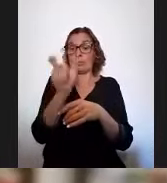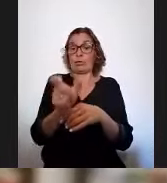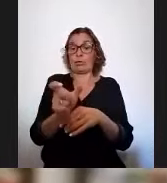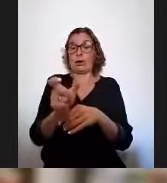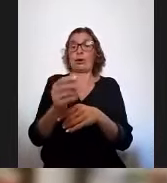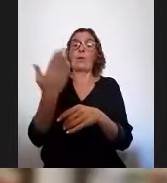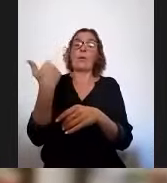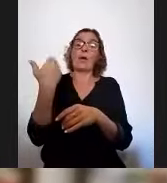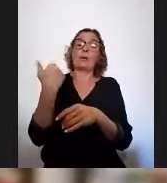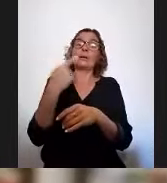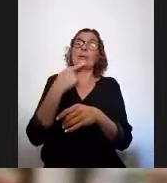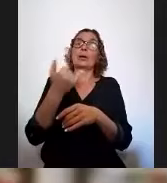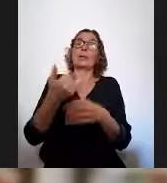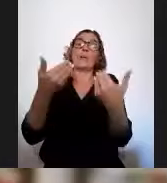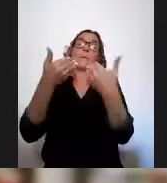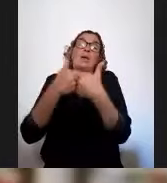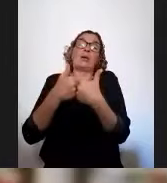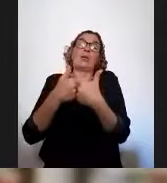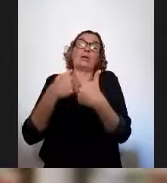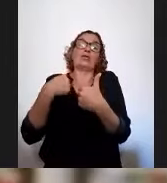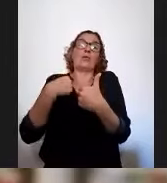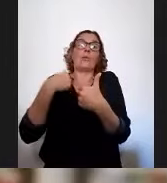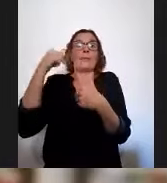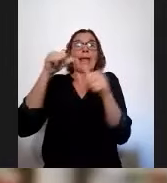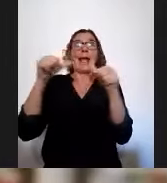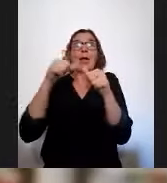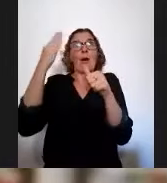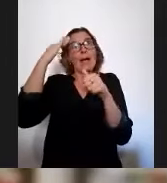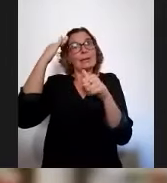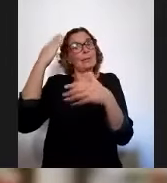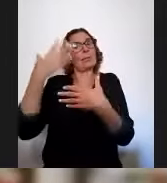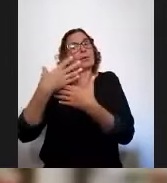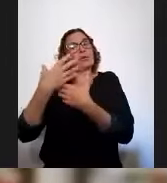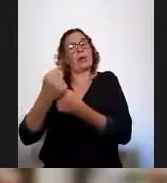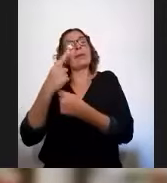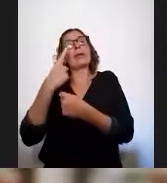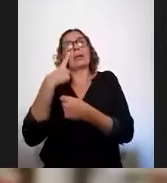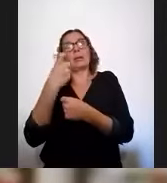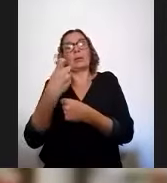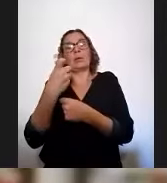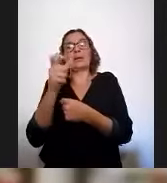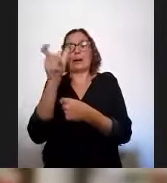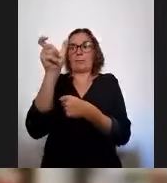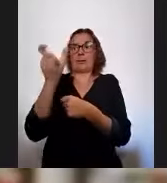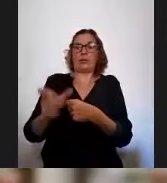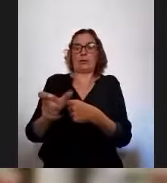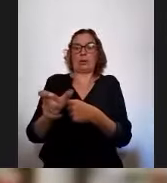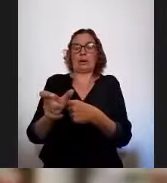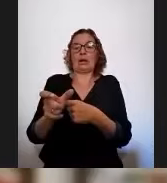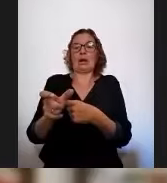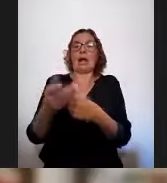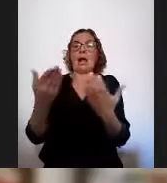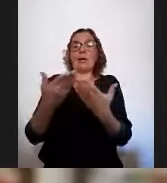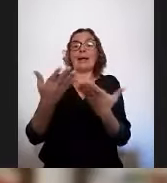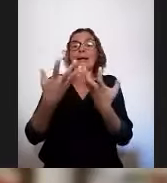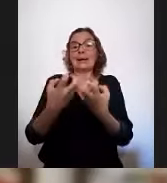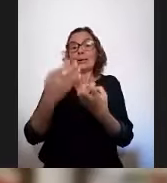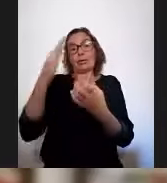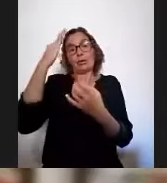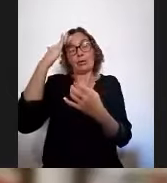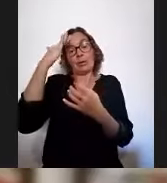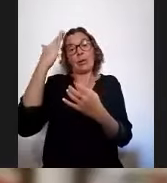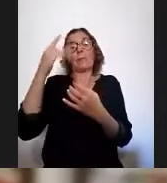es preguntas que nosotros nos ayudaban para identificar al cliente. Queremos saber si con